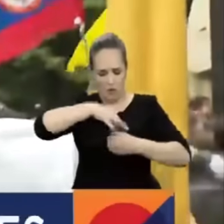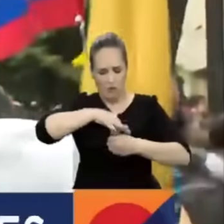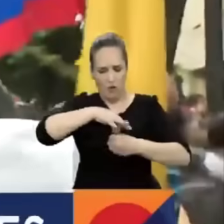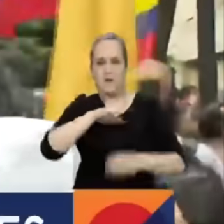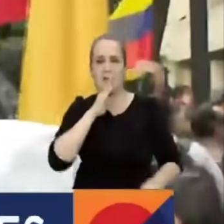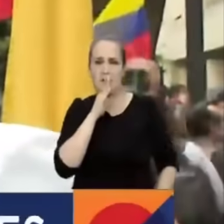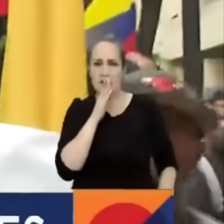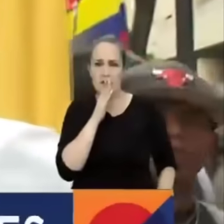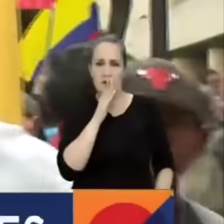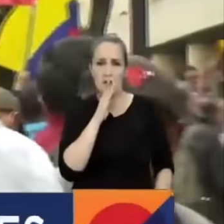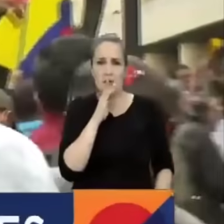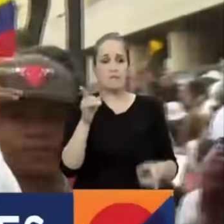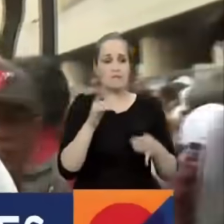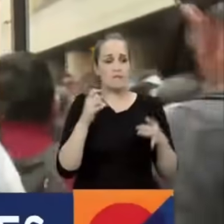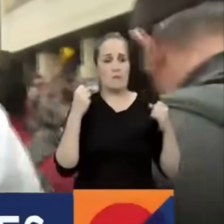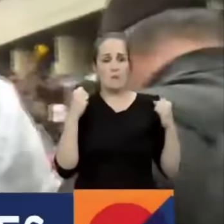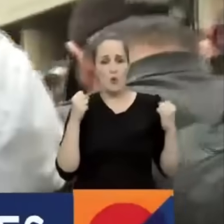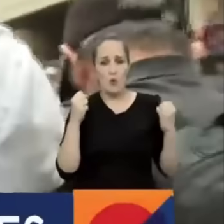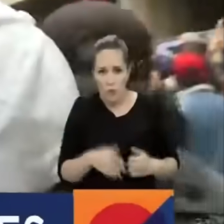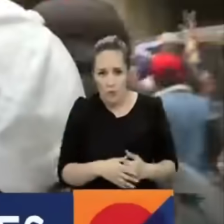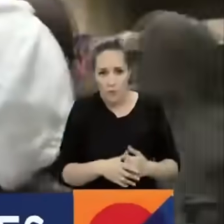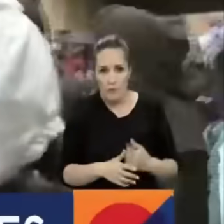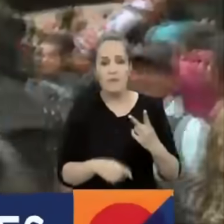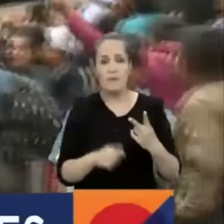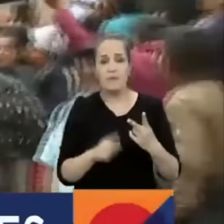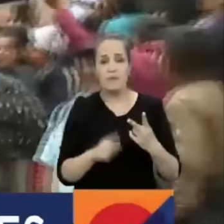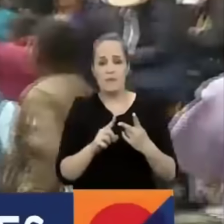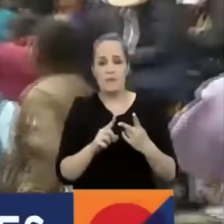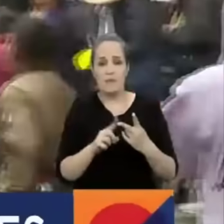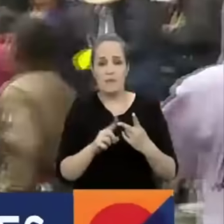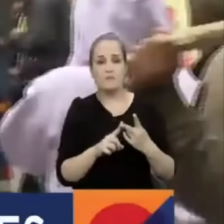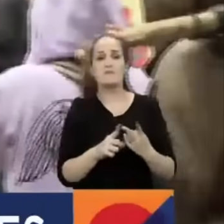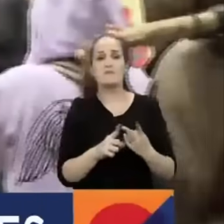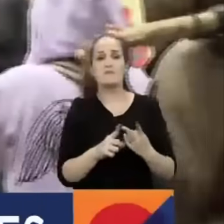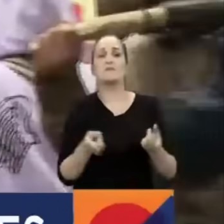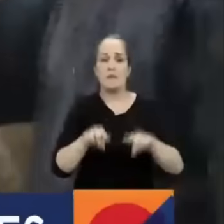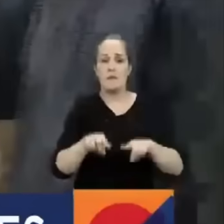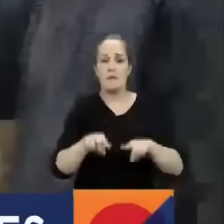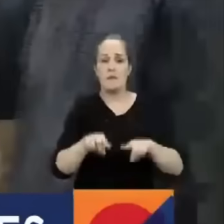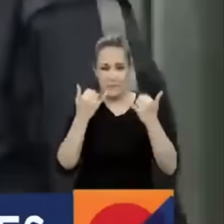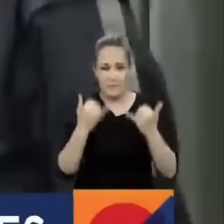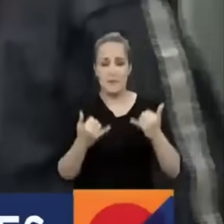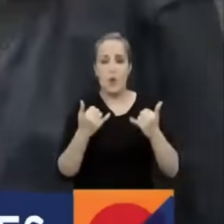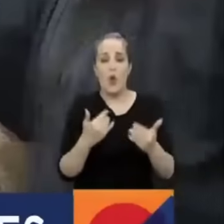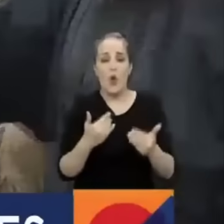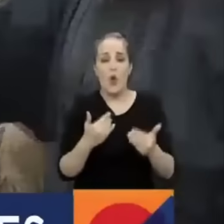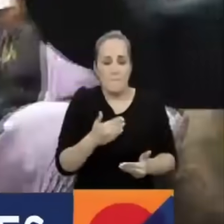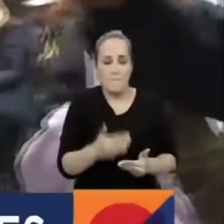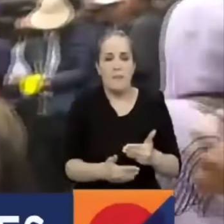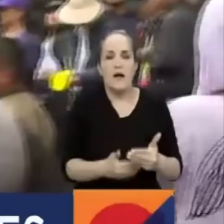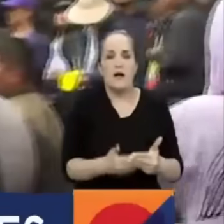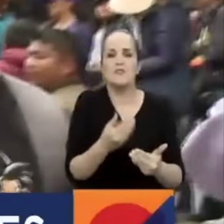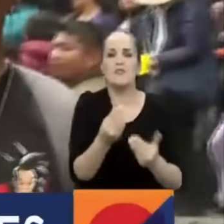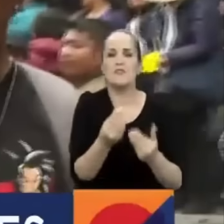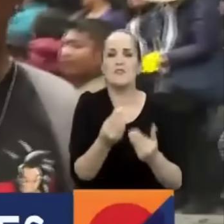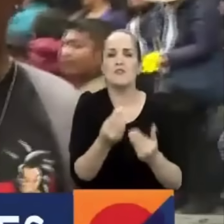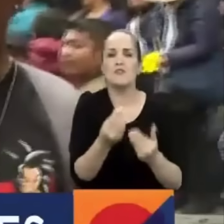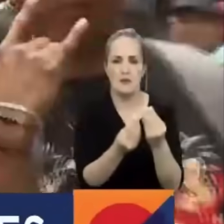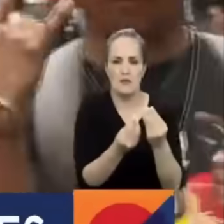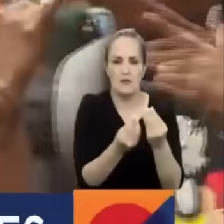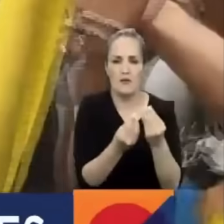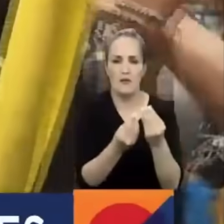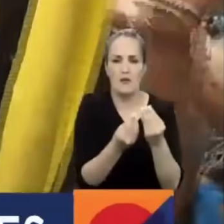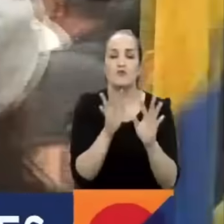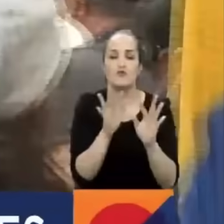está muy preocupada también sobre cuáles van a ser esos pasos a seguir frente a la protección